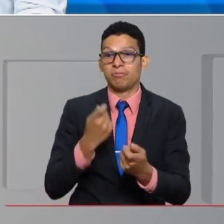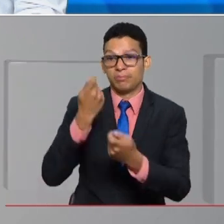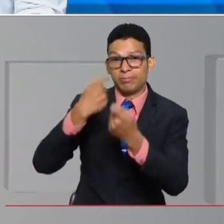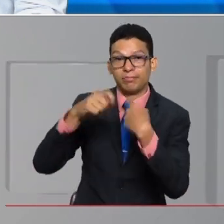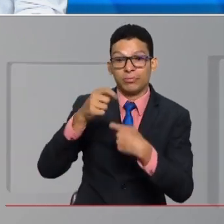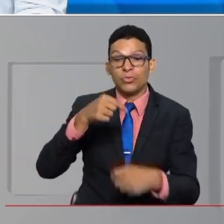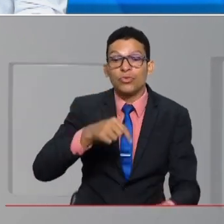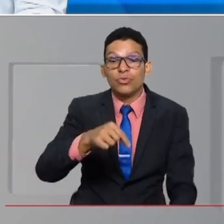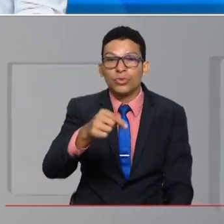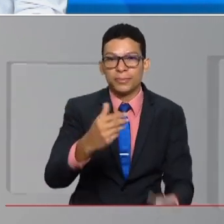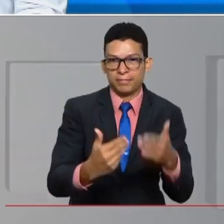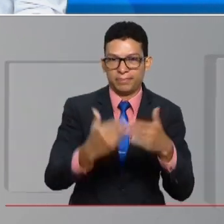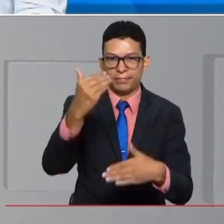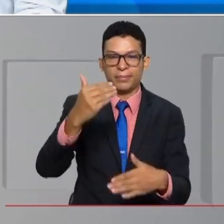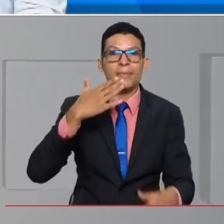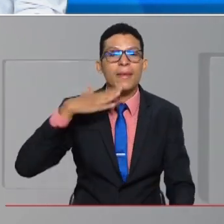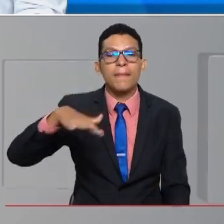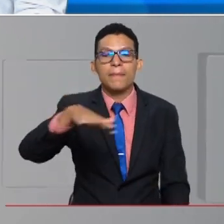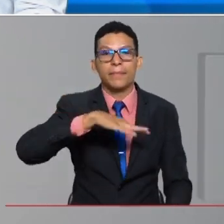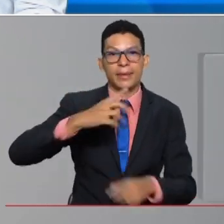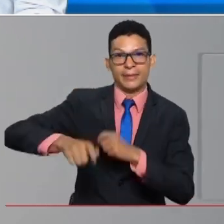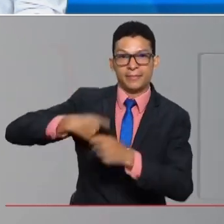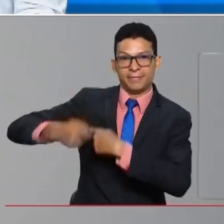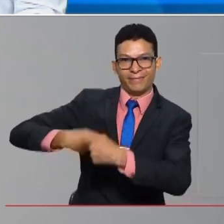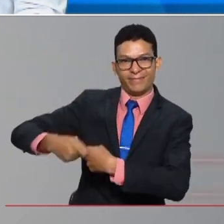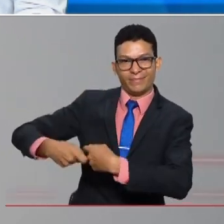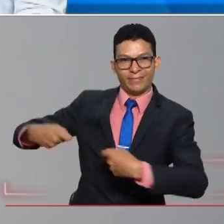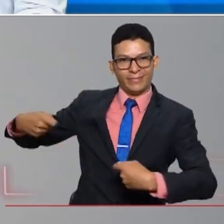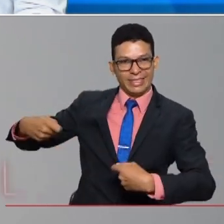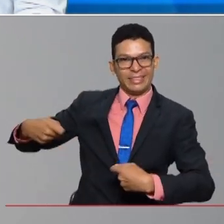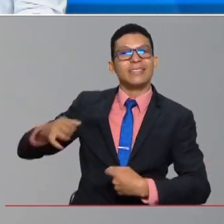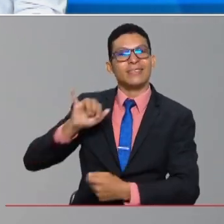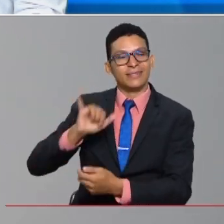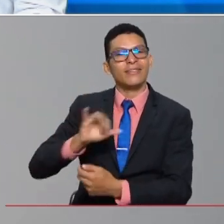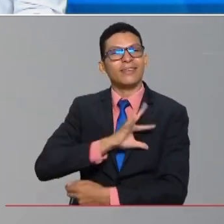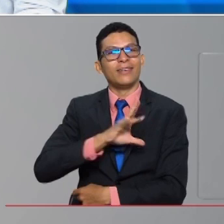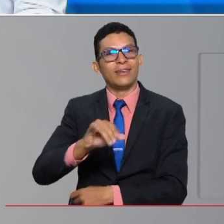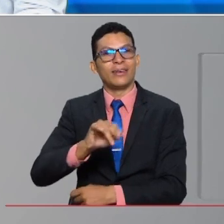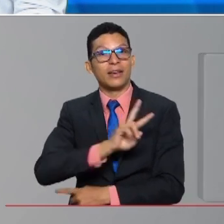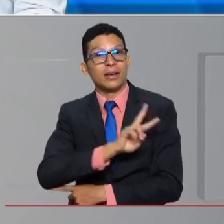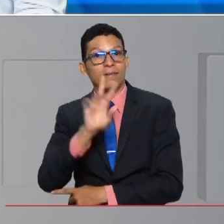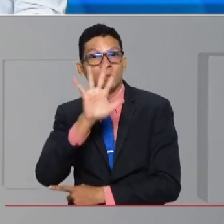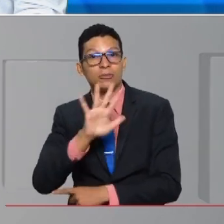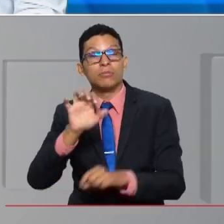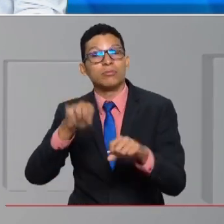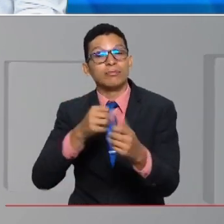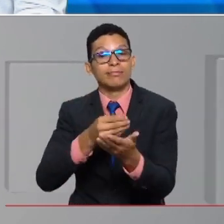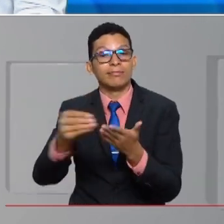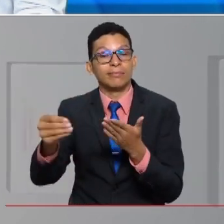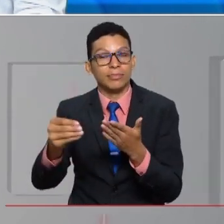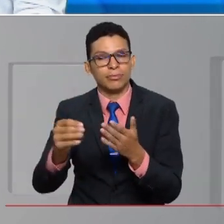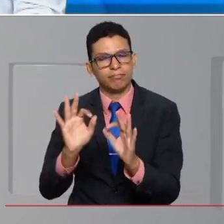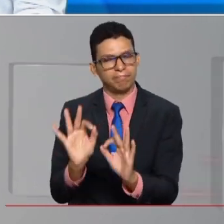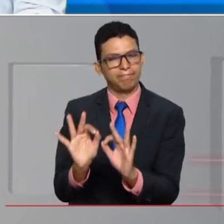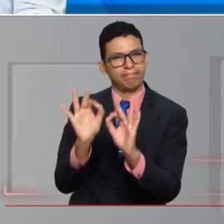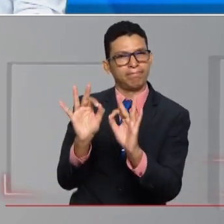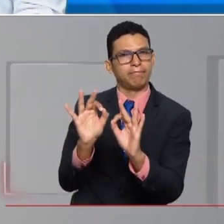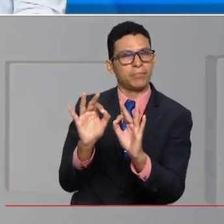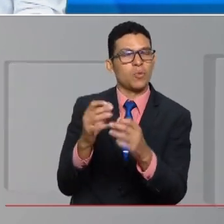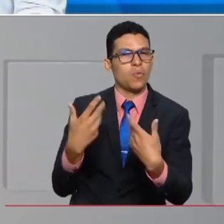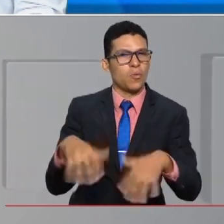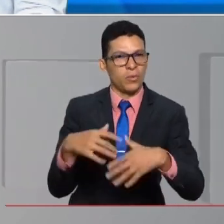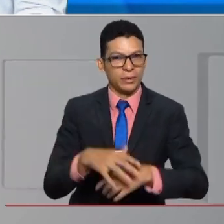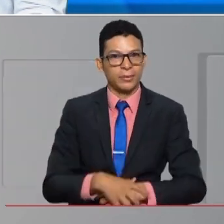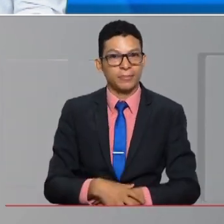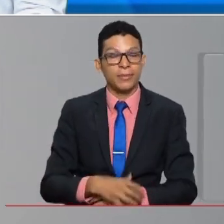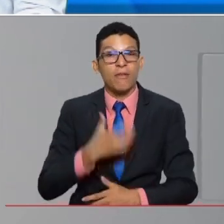contados minutos en la plazoleta de San Francisco, donde los caleños y vallecaucanos podrán adquirir productos frescos y de primera calidad,